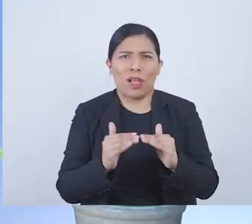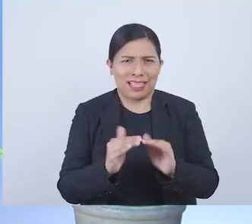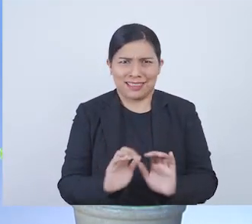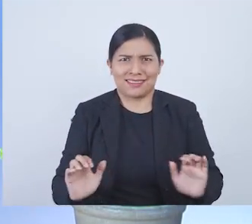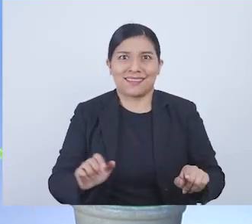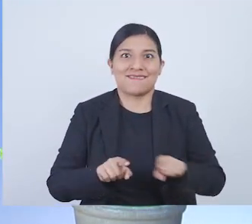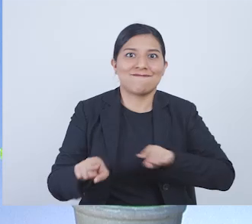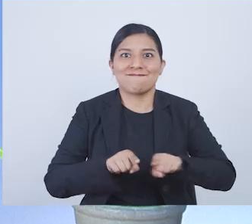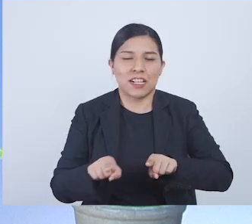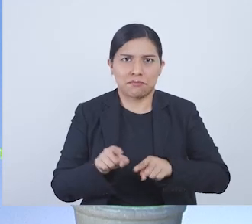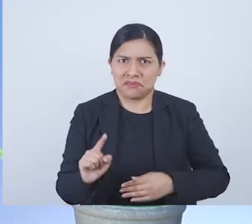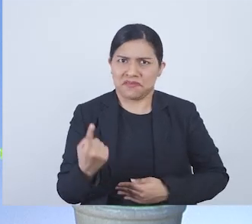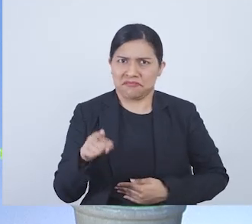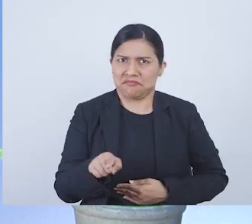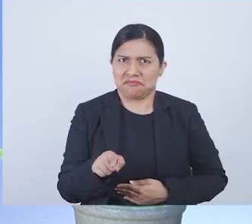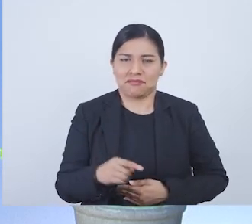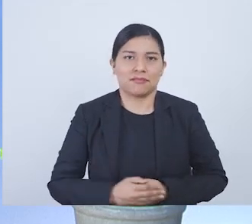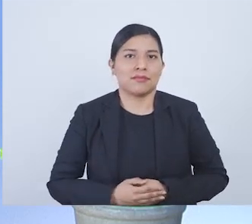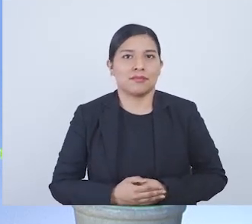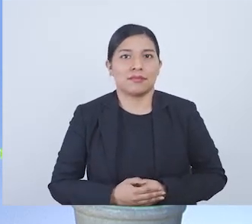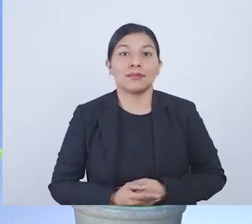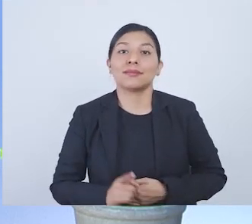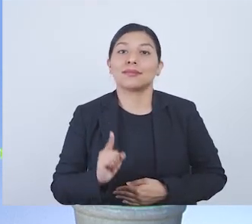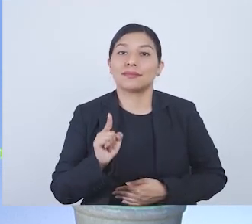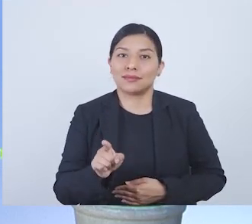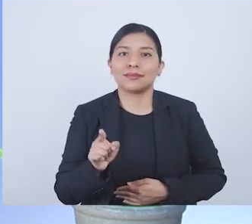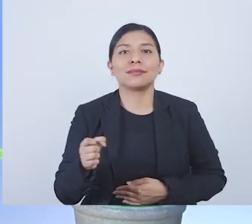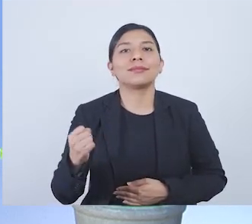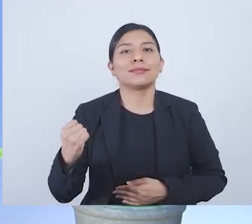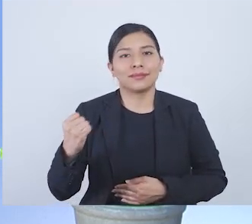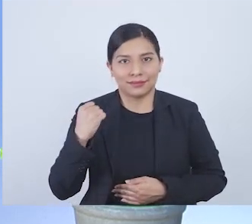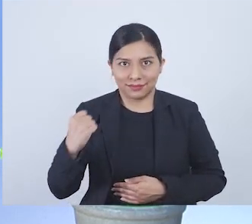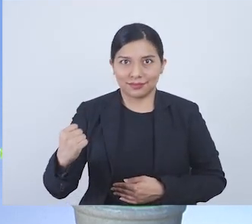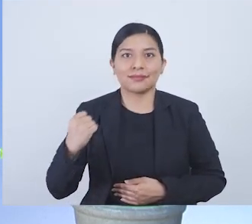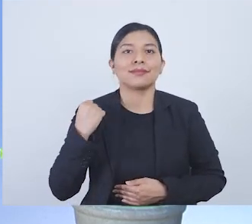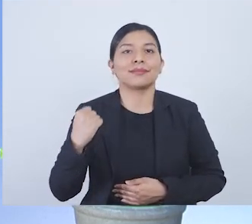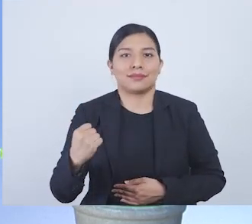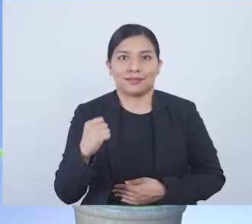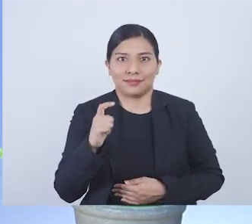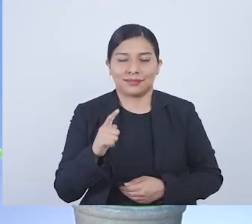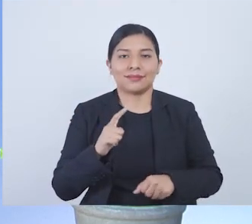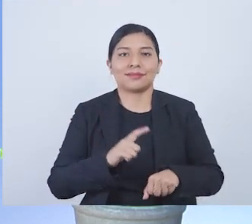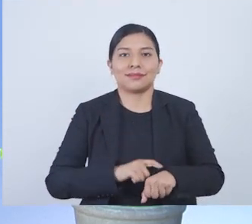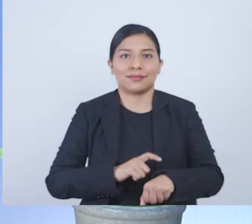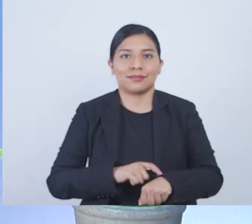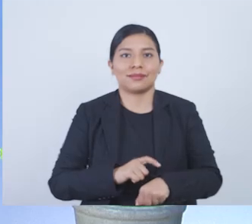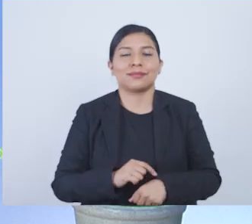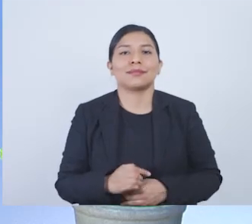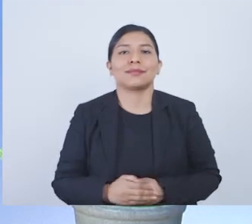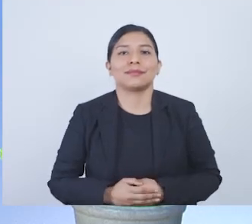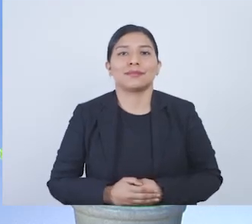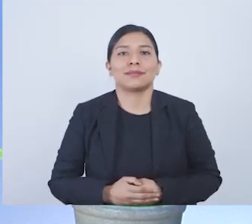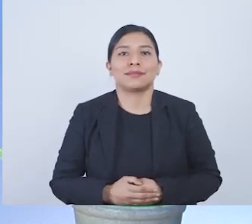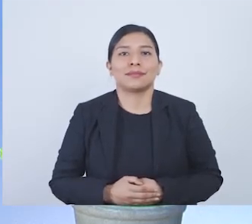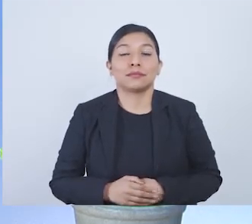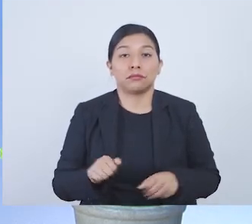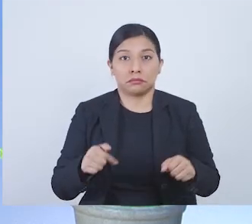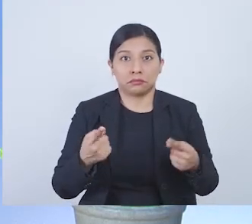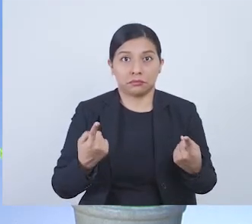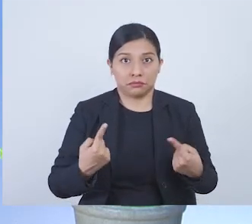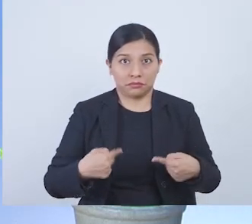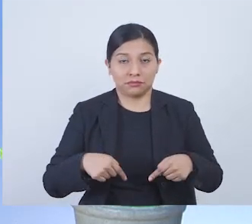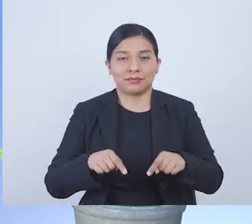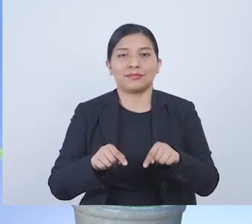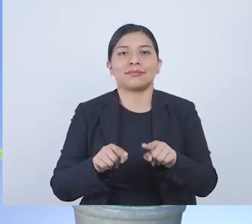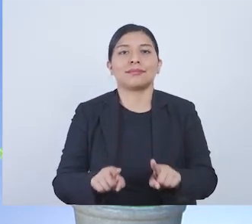niños de parvularia. Y fue muy importante en ese tiempo y todavía se